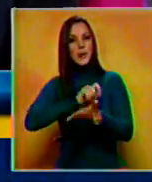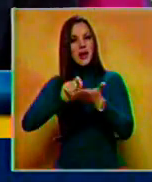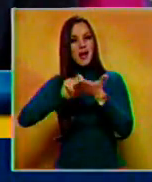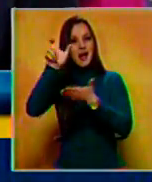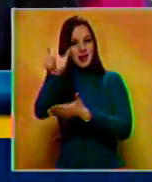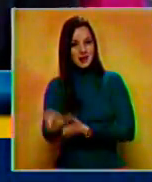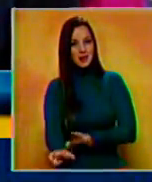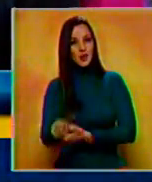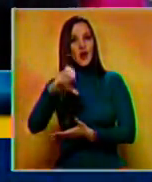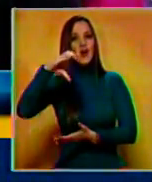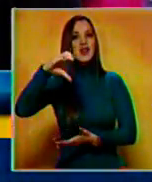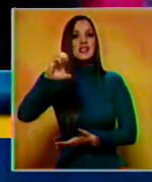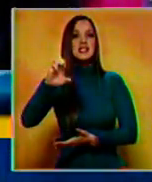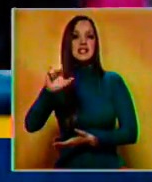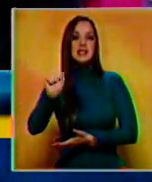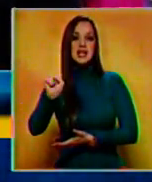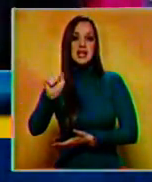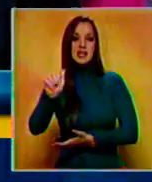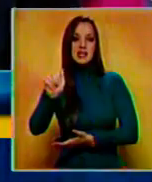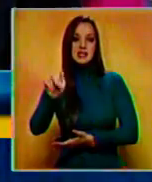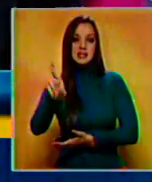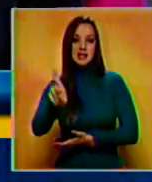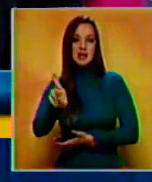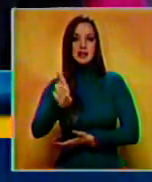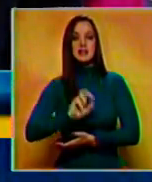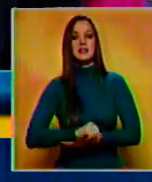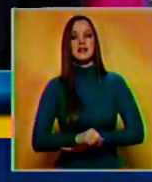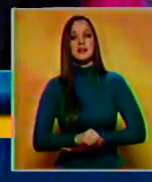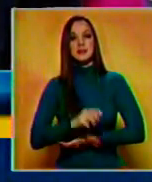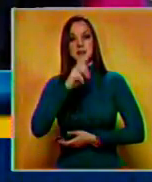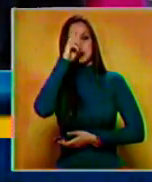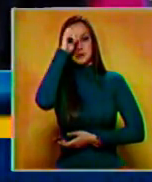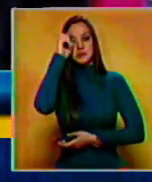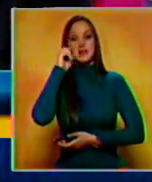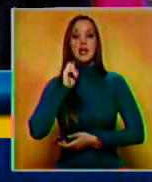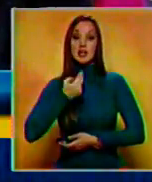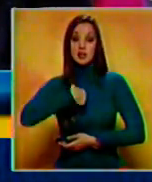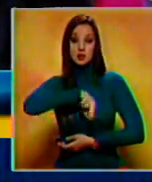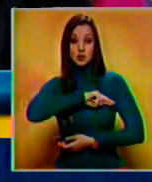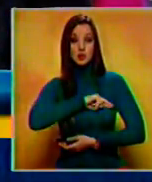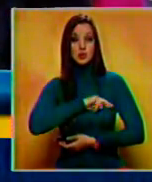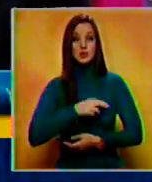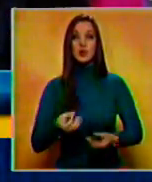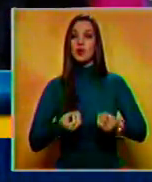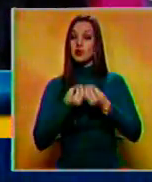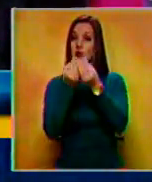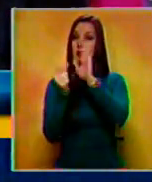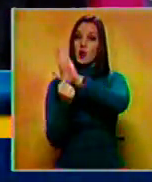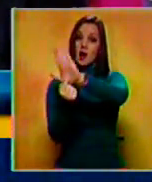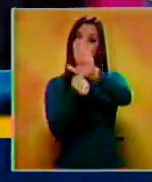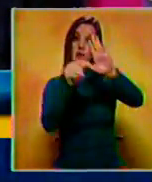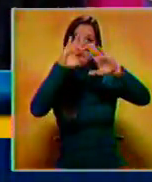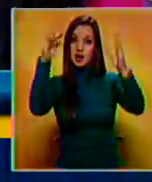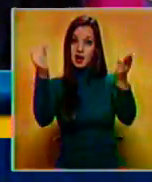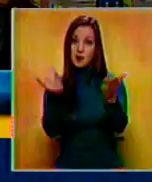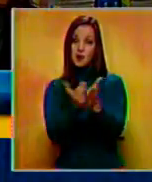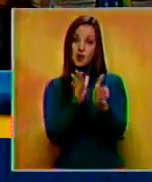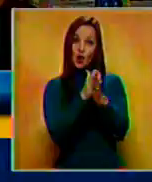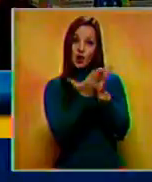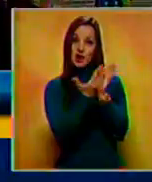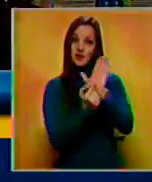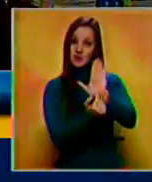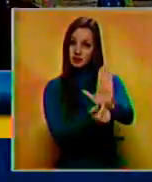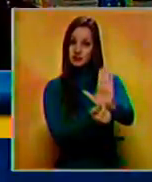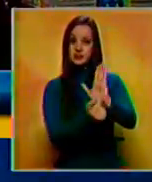centenario que vamos a celebrar en Venezuela y vamos a llevar al mundo entero. El presidente Nicolás Maduro invitó a